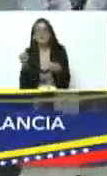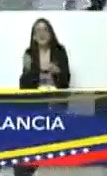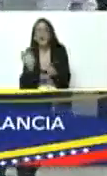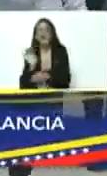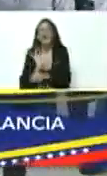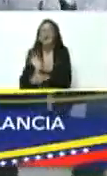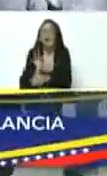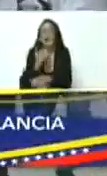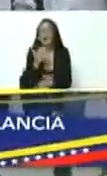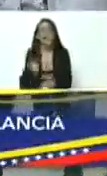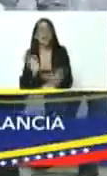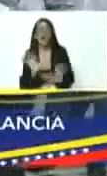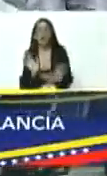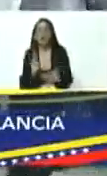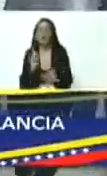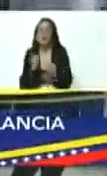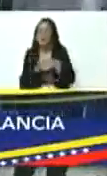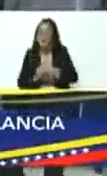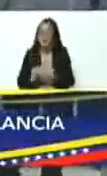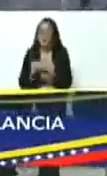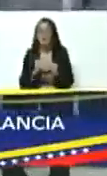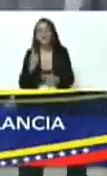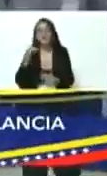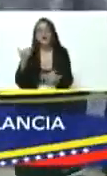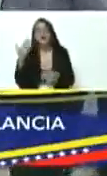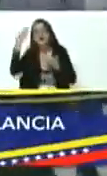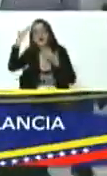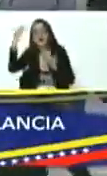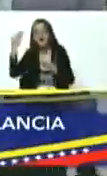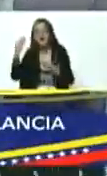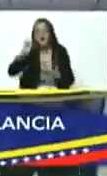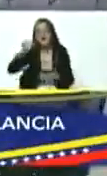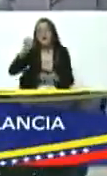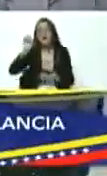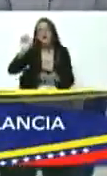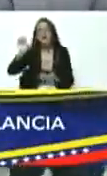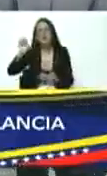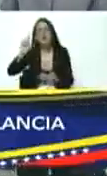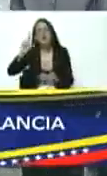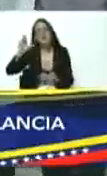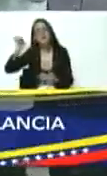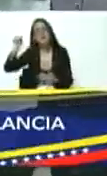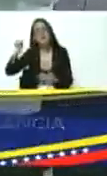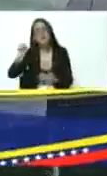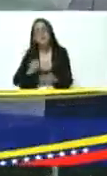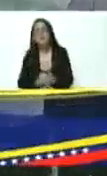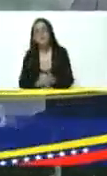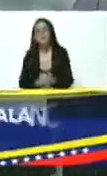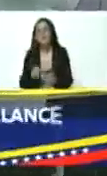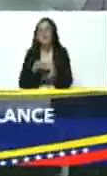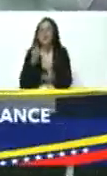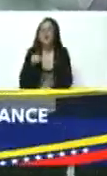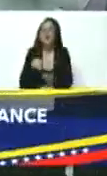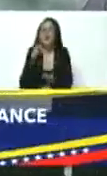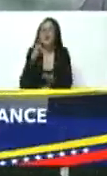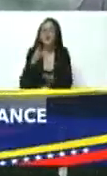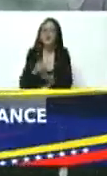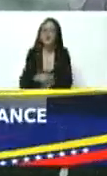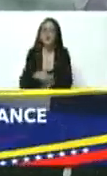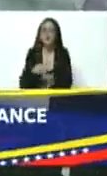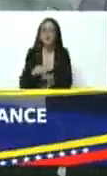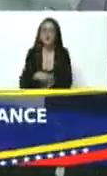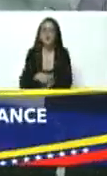funcionamiento. ¿Para dónde vamos ahora? ¿Qué me dicen? Vamos a saludar aquí a José Luis Cuba. Bien, buenas tardes, ¿de dónde eres tú, José Luis? De la provincia